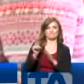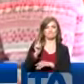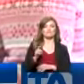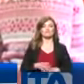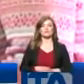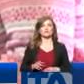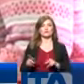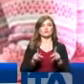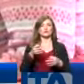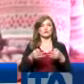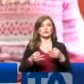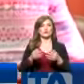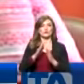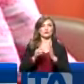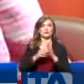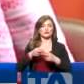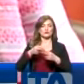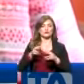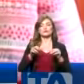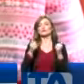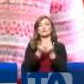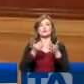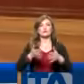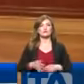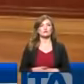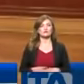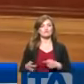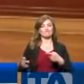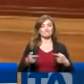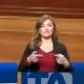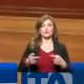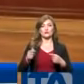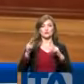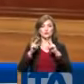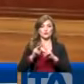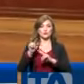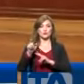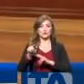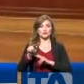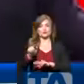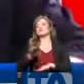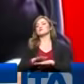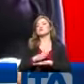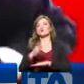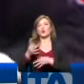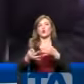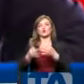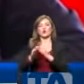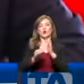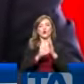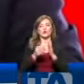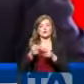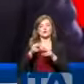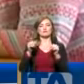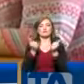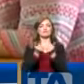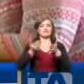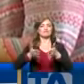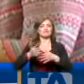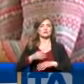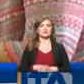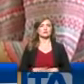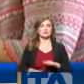de la exasambleísta Norma Vallejo. El altercado se dio tras conocer el auto de llamamiento a juicio en contra de la exlegisladora